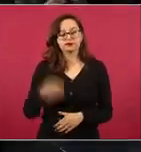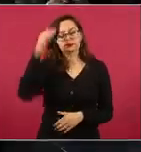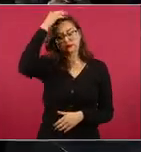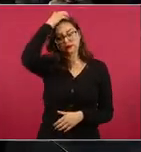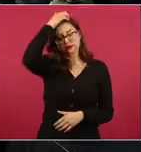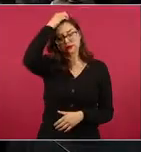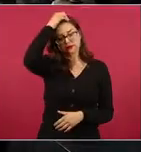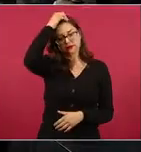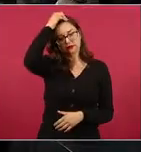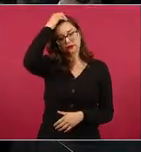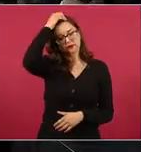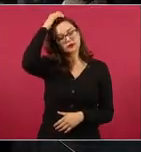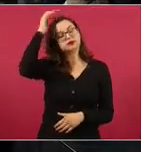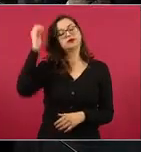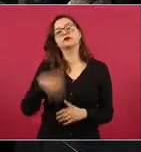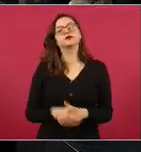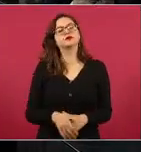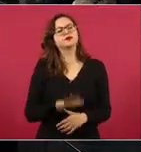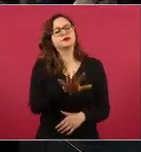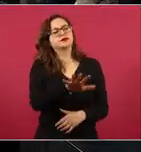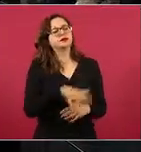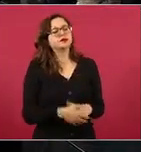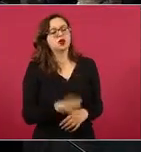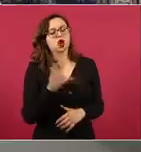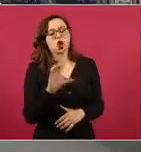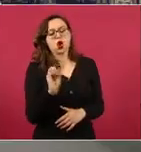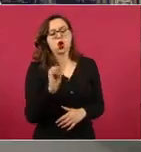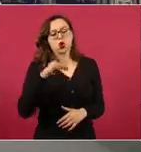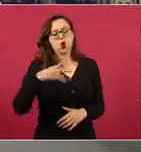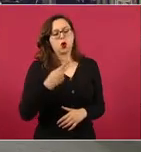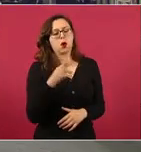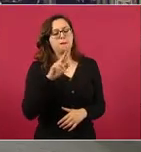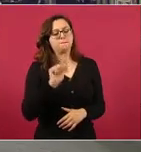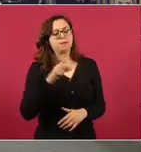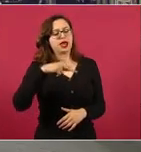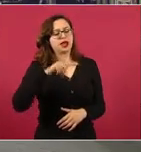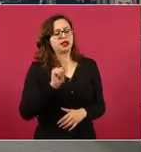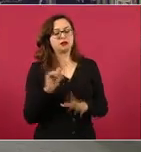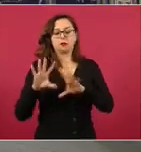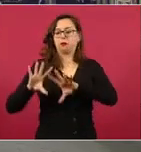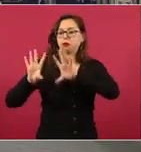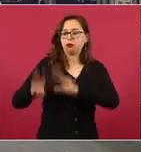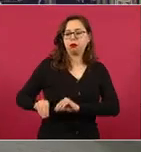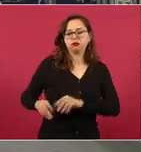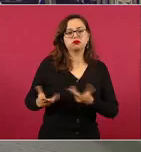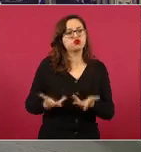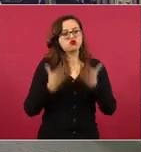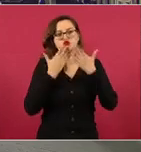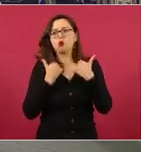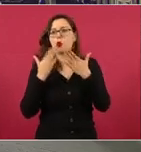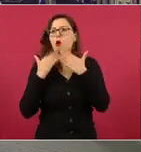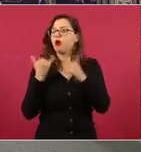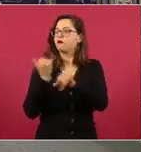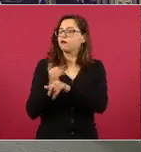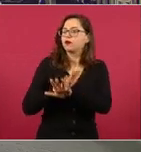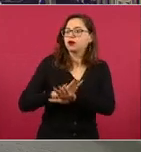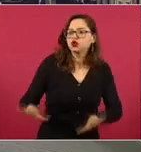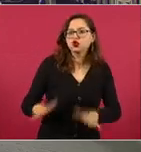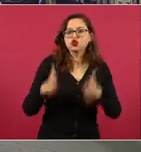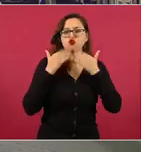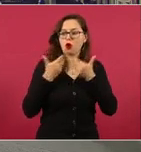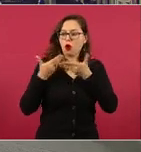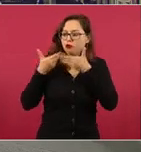respecto al portal de Compranet, que tiene 11 días ya apagado, ¿qué noticias tiene? ¿Qué reporte le han dado respecto